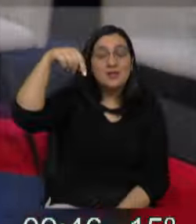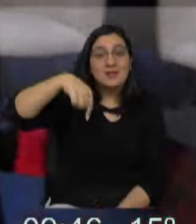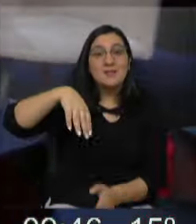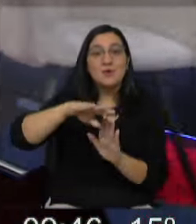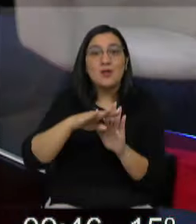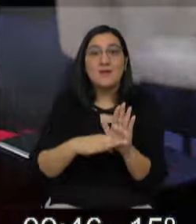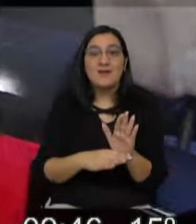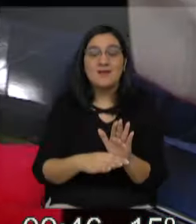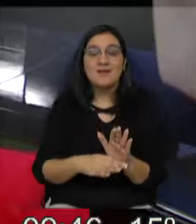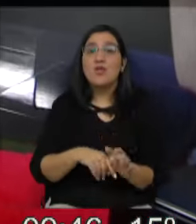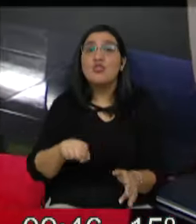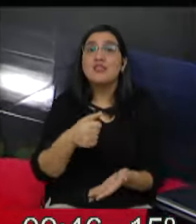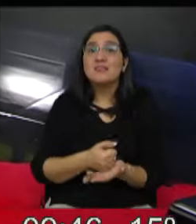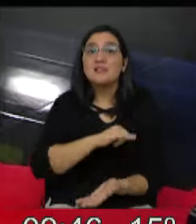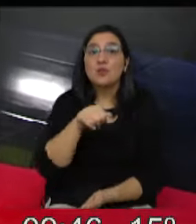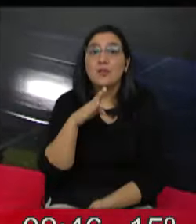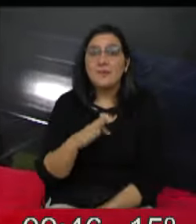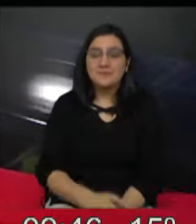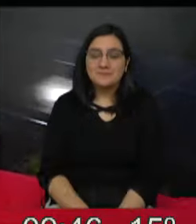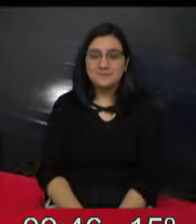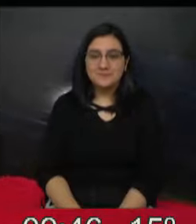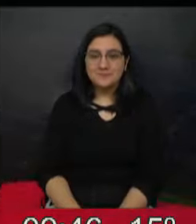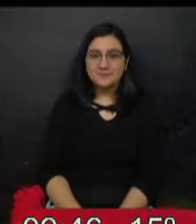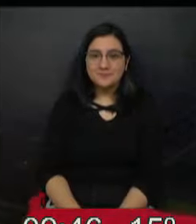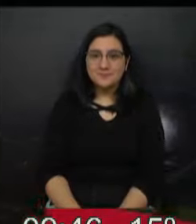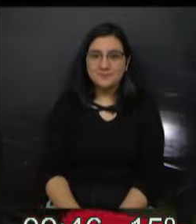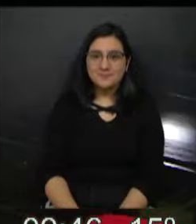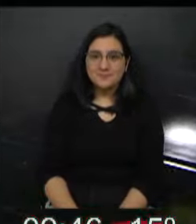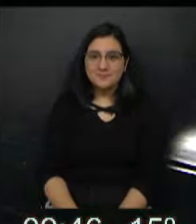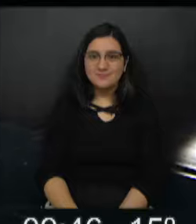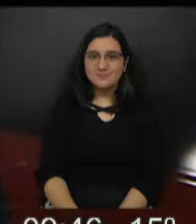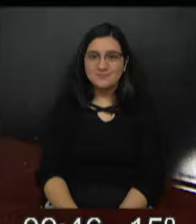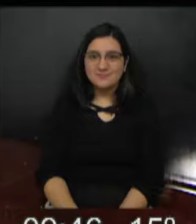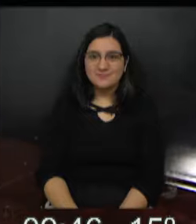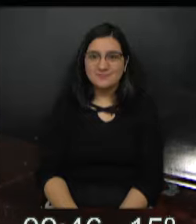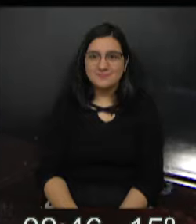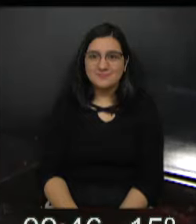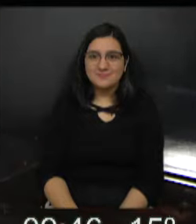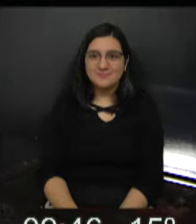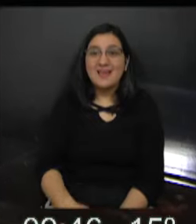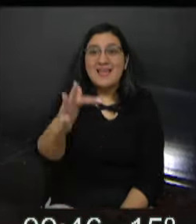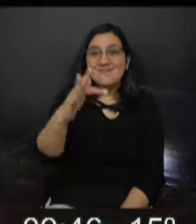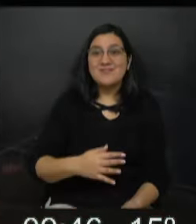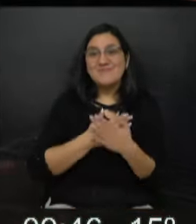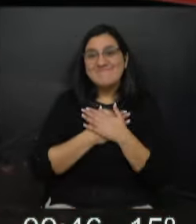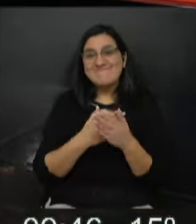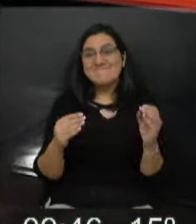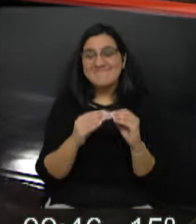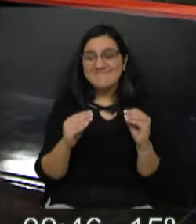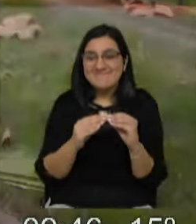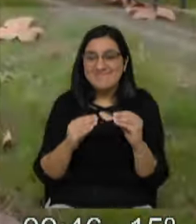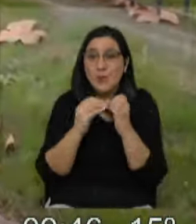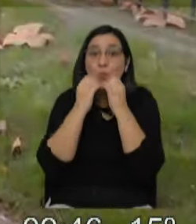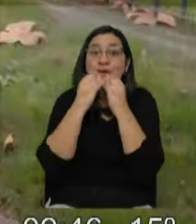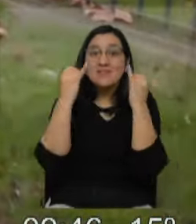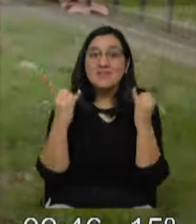Damas, señoras y señores, ¿dónde estás? ¿JP? ¡JP! Fito querido, compañeras,